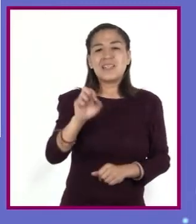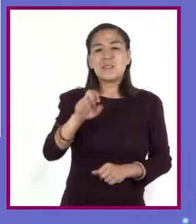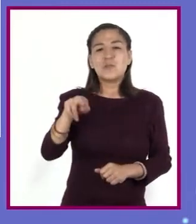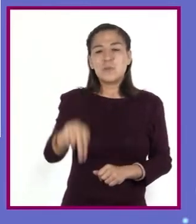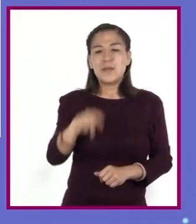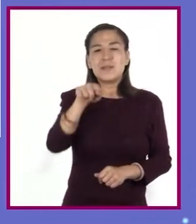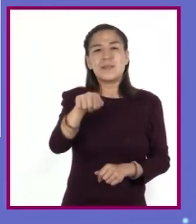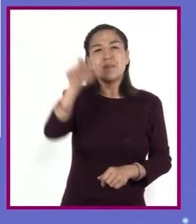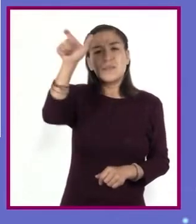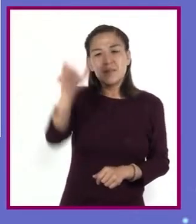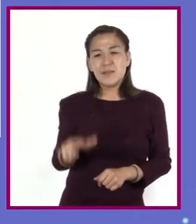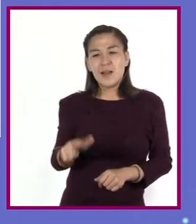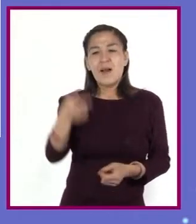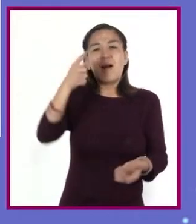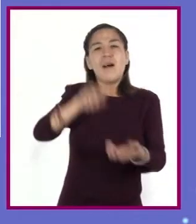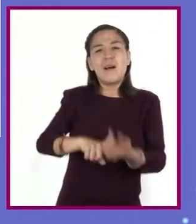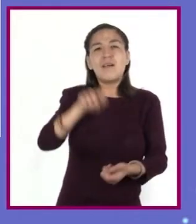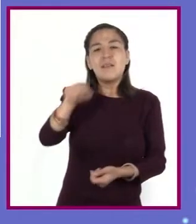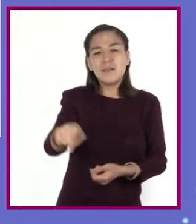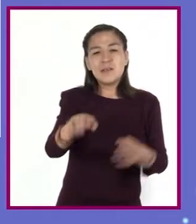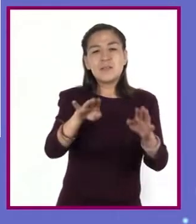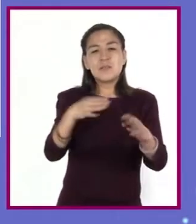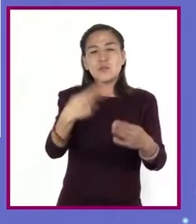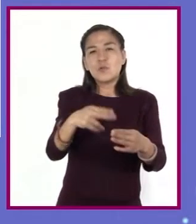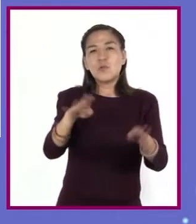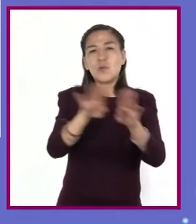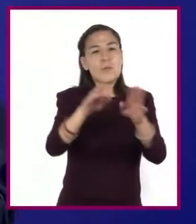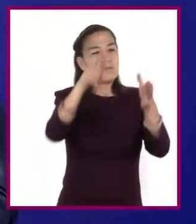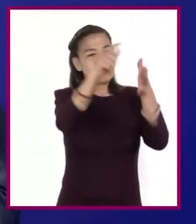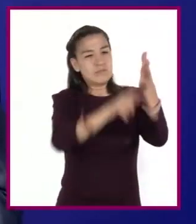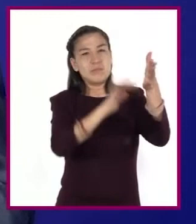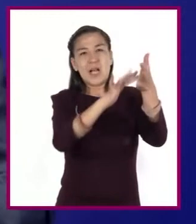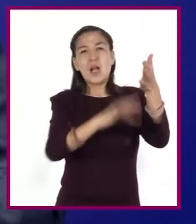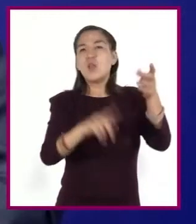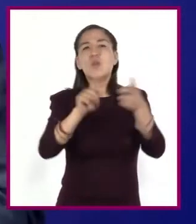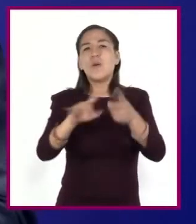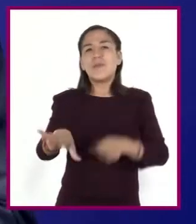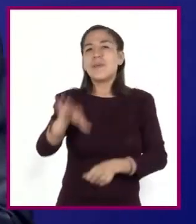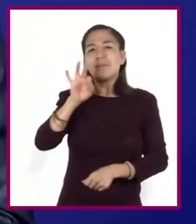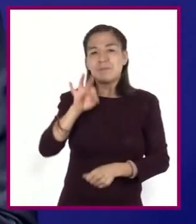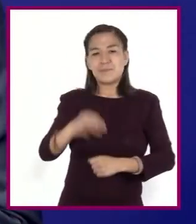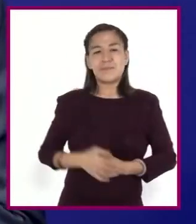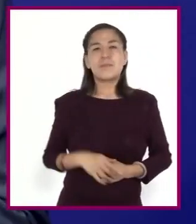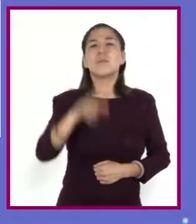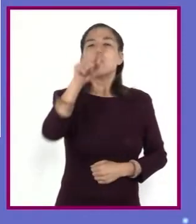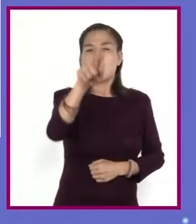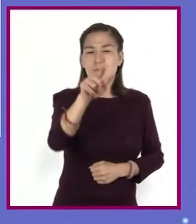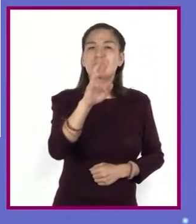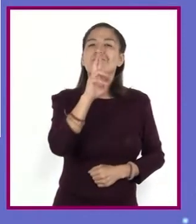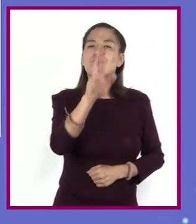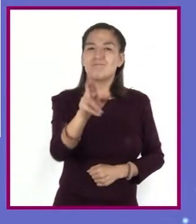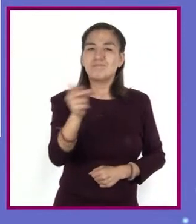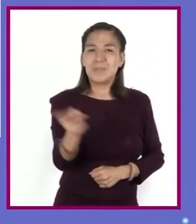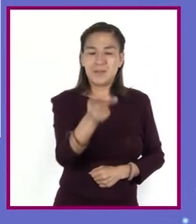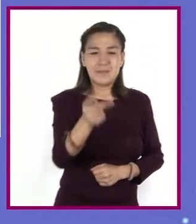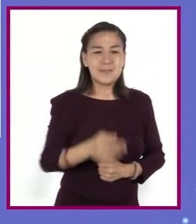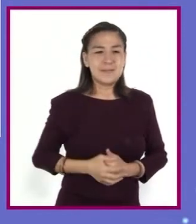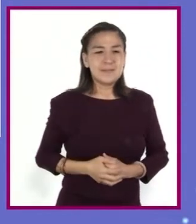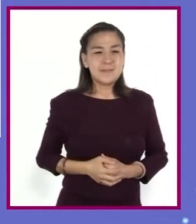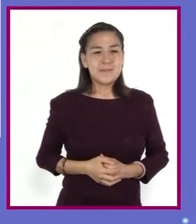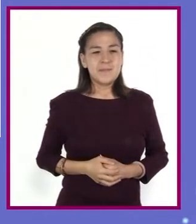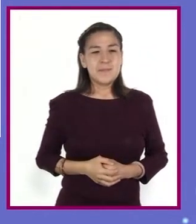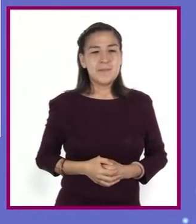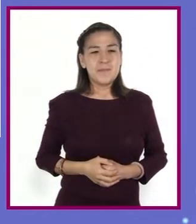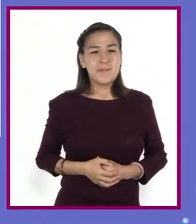y se agrega en el cuerpo del texto la fuente. Ahora respondan las siguientes preguntas. ¿Cuál es